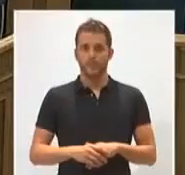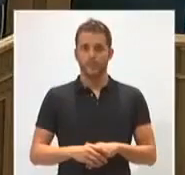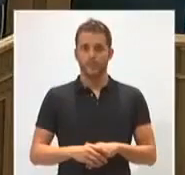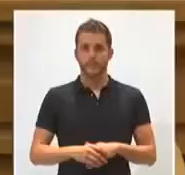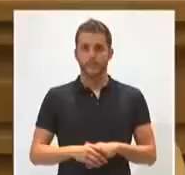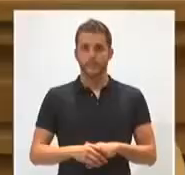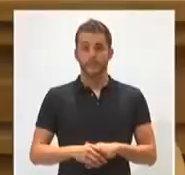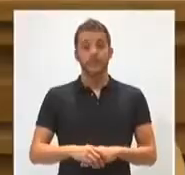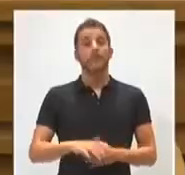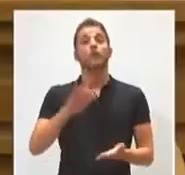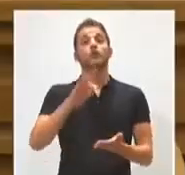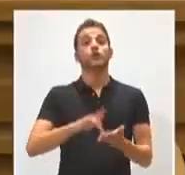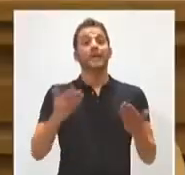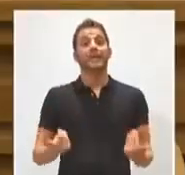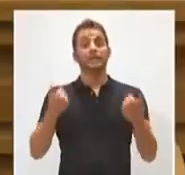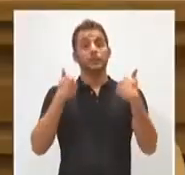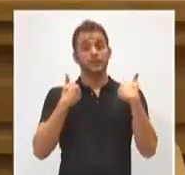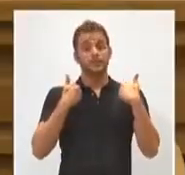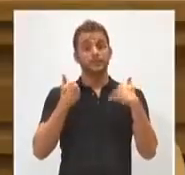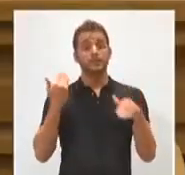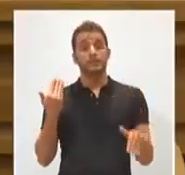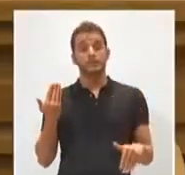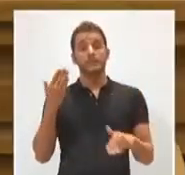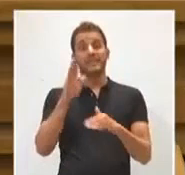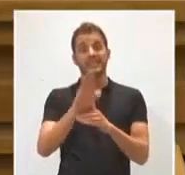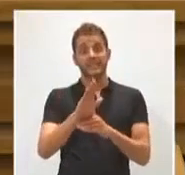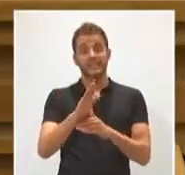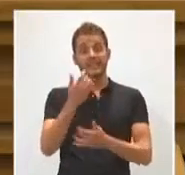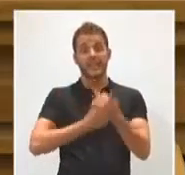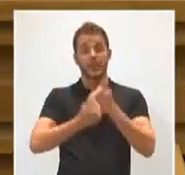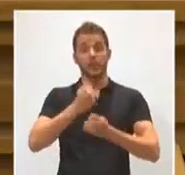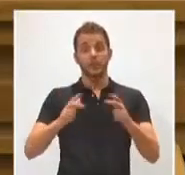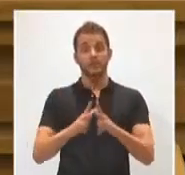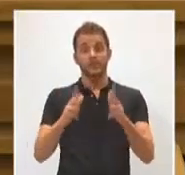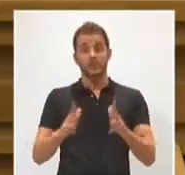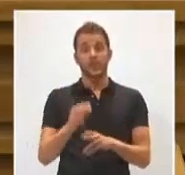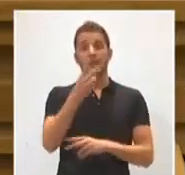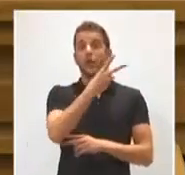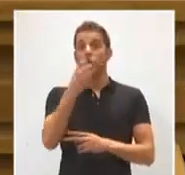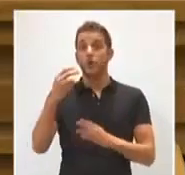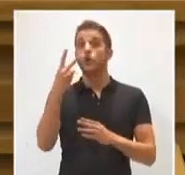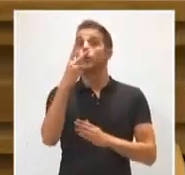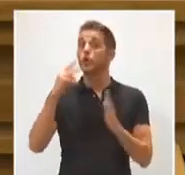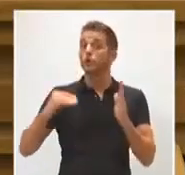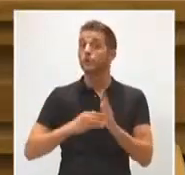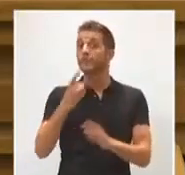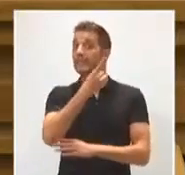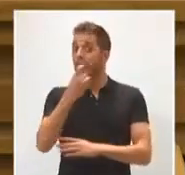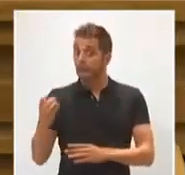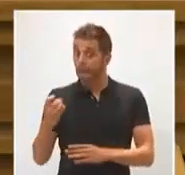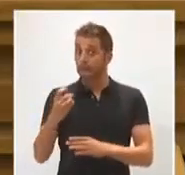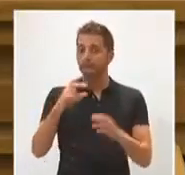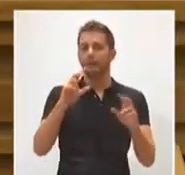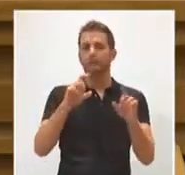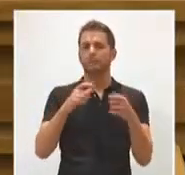los responsables los representantes de la economía social saben que tenemos muchas 2100 empresas vinculadas a este sector importante que ha dado